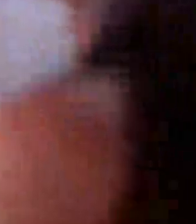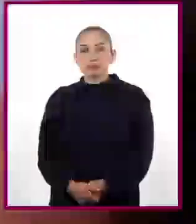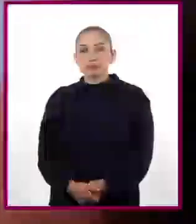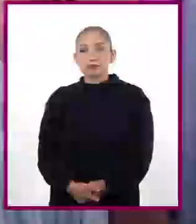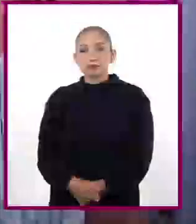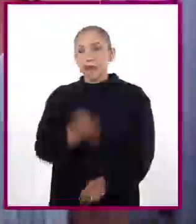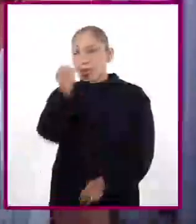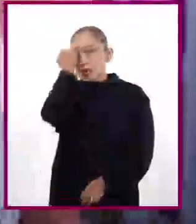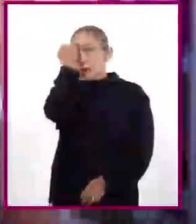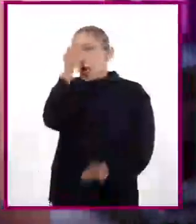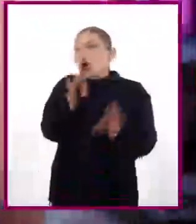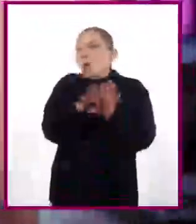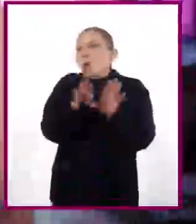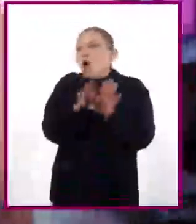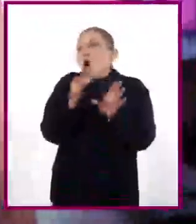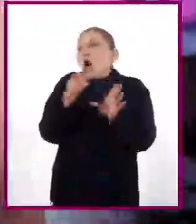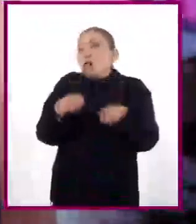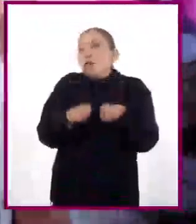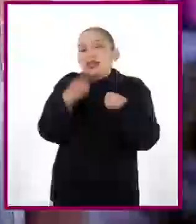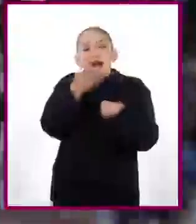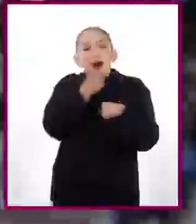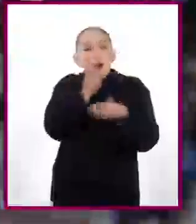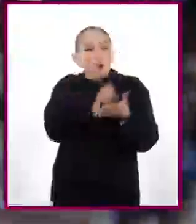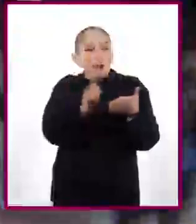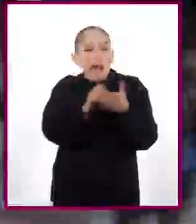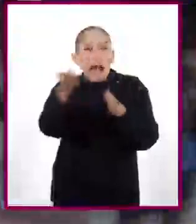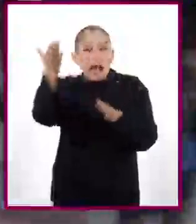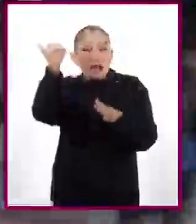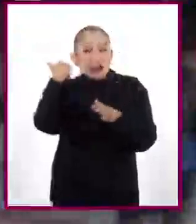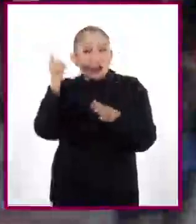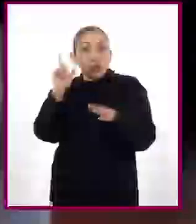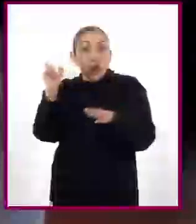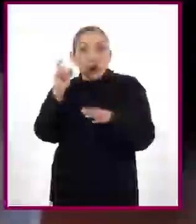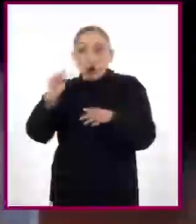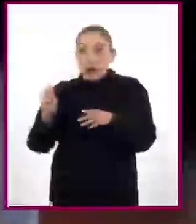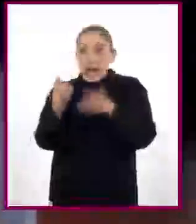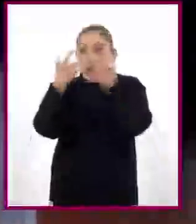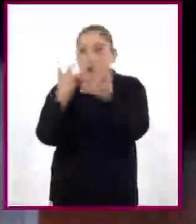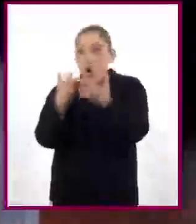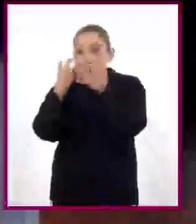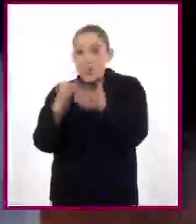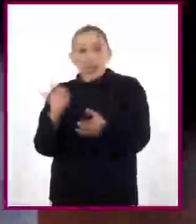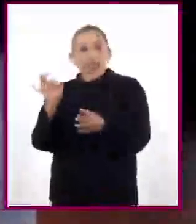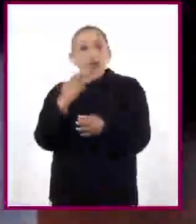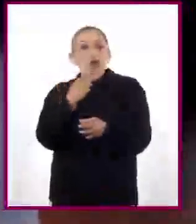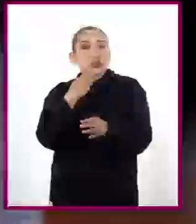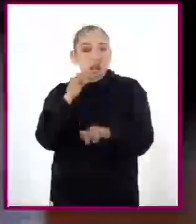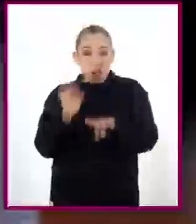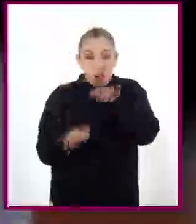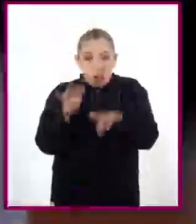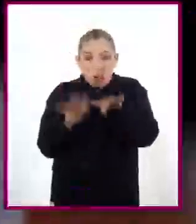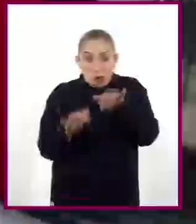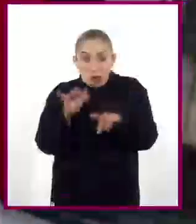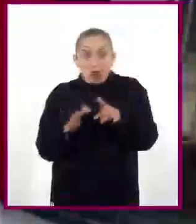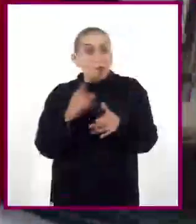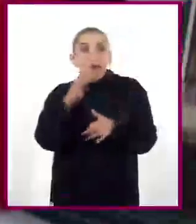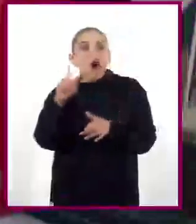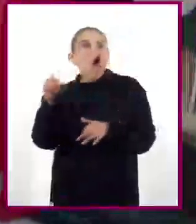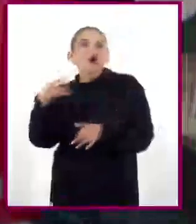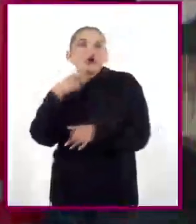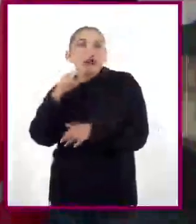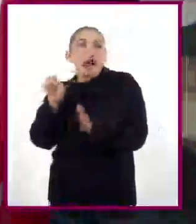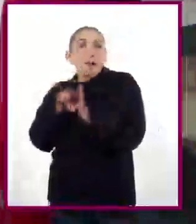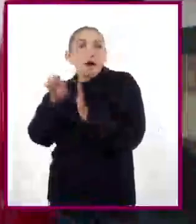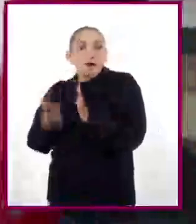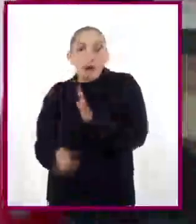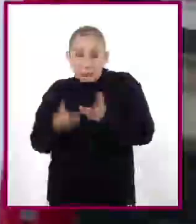Solo imaginémonos cómo hubiera sido la vida del escritor en estos tiempos de alta tecnología, si en vez de utilizar la máquina de escribir, hubiera